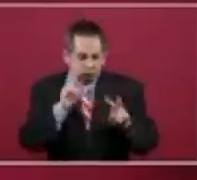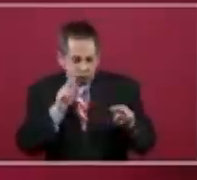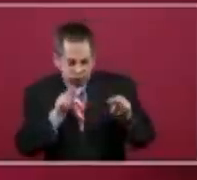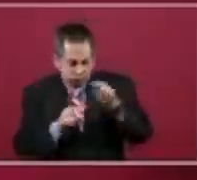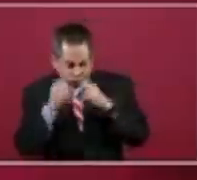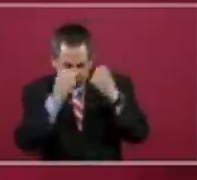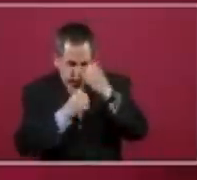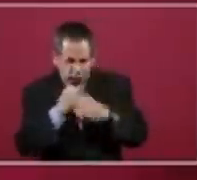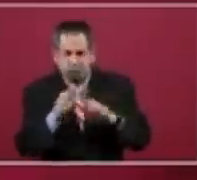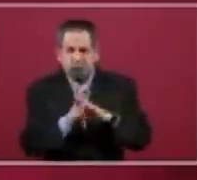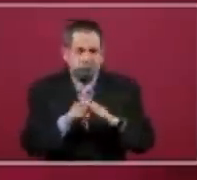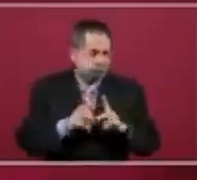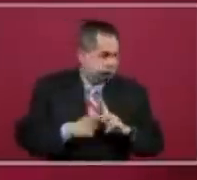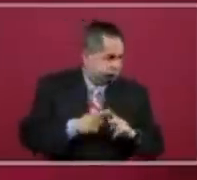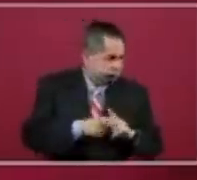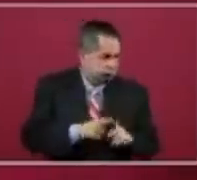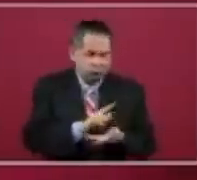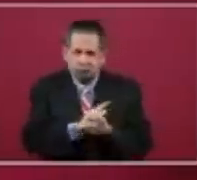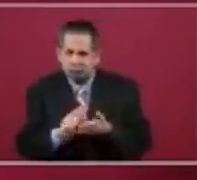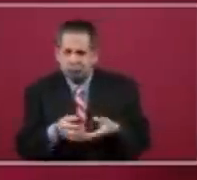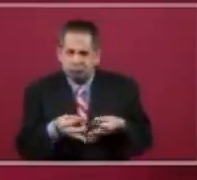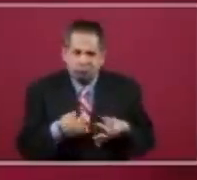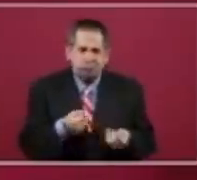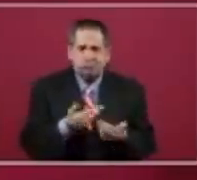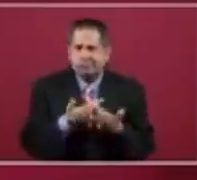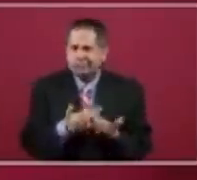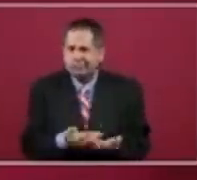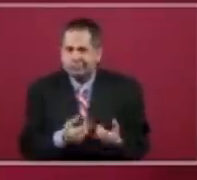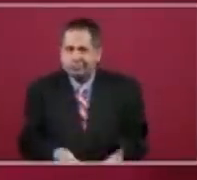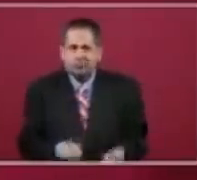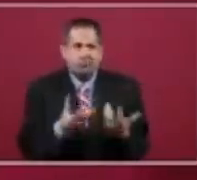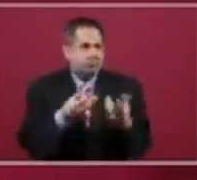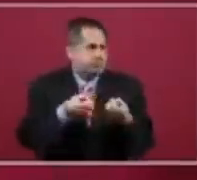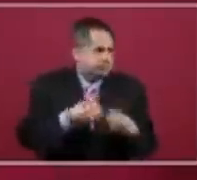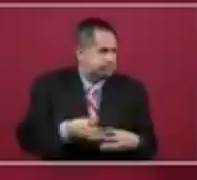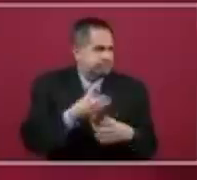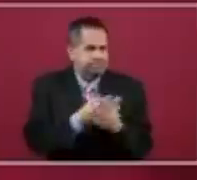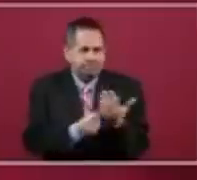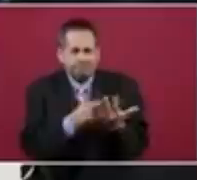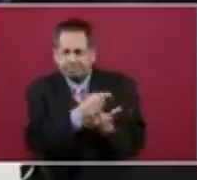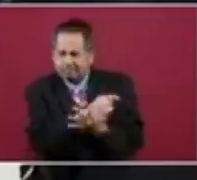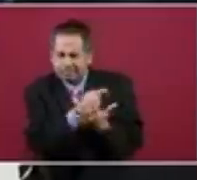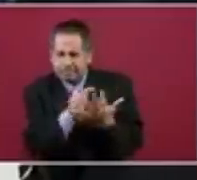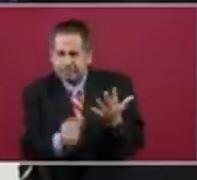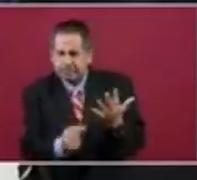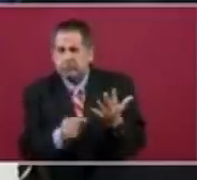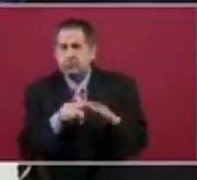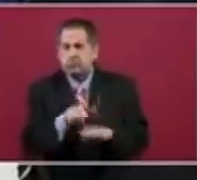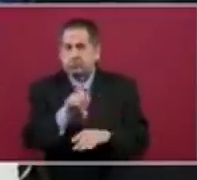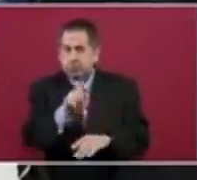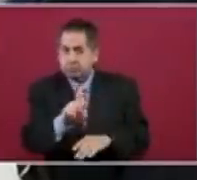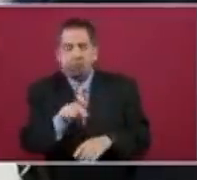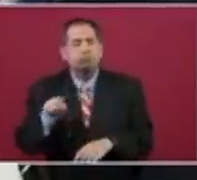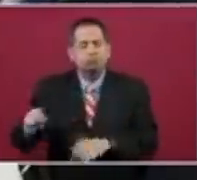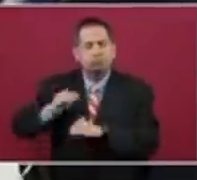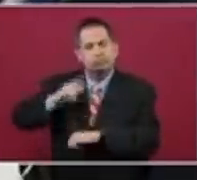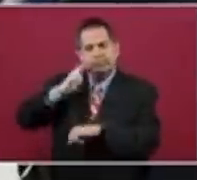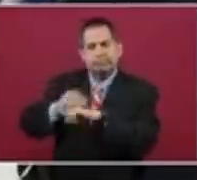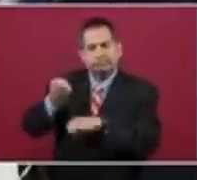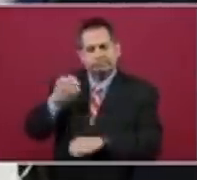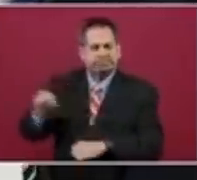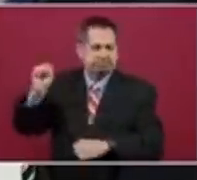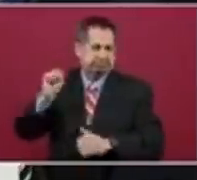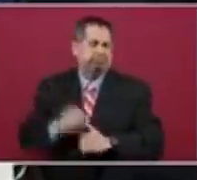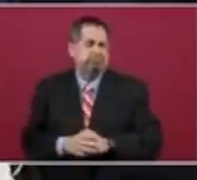que ver con monitoreo, calidad del agua, cantidad y el manejo dentro de la empresa de los aspectos ambientales. Varios